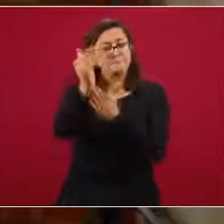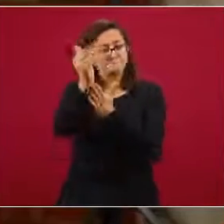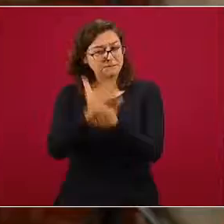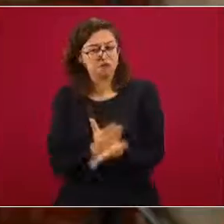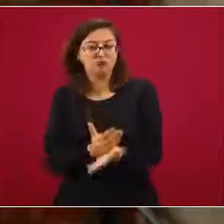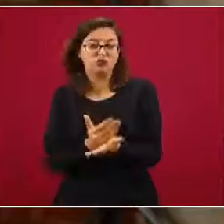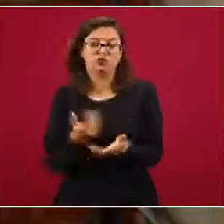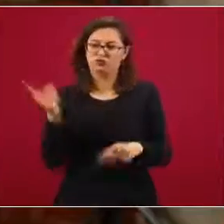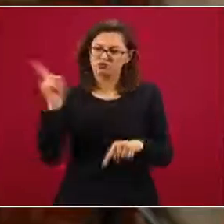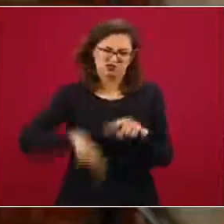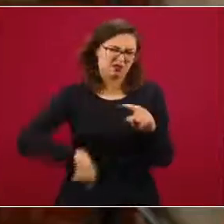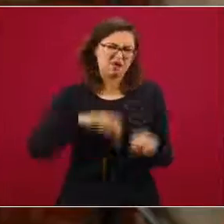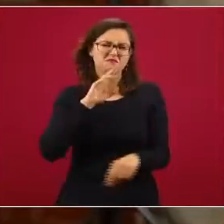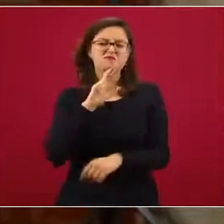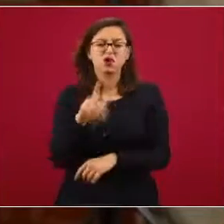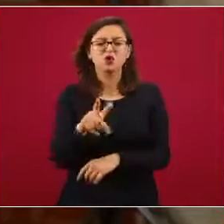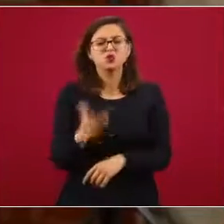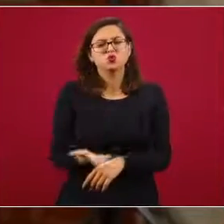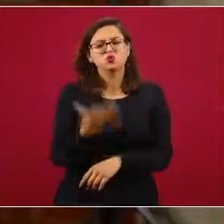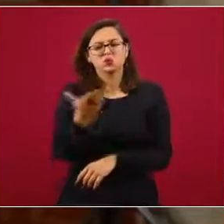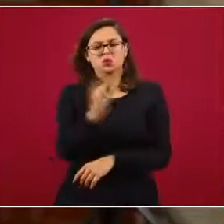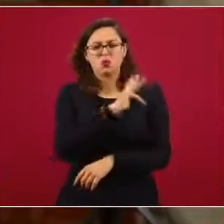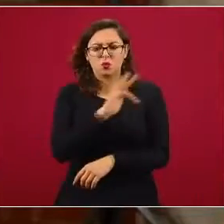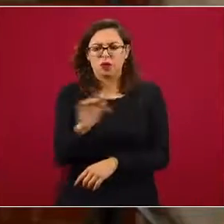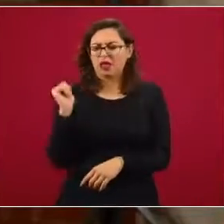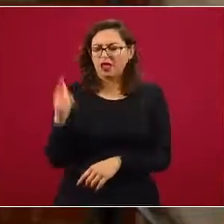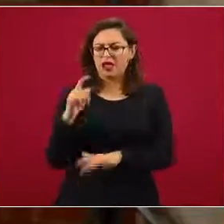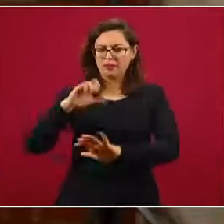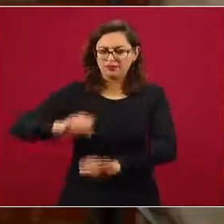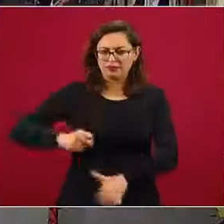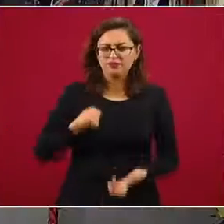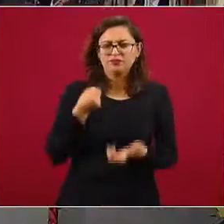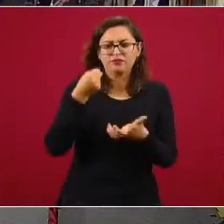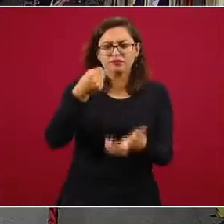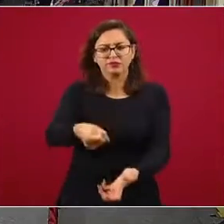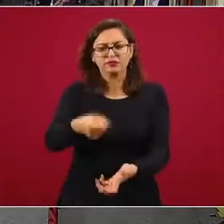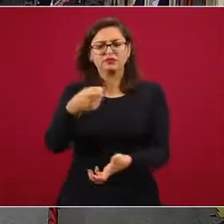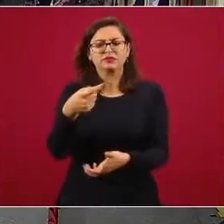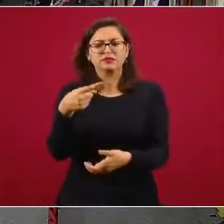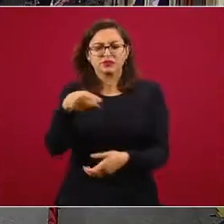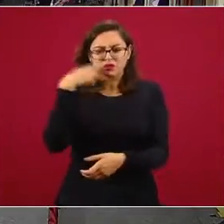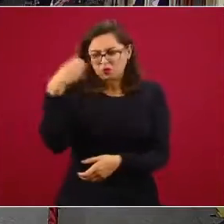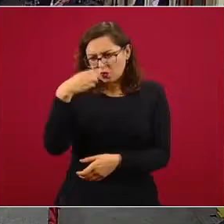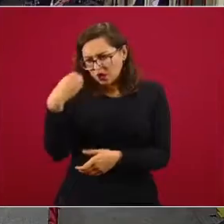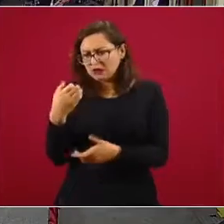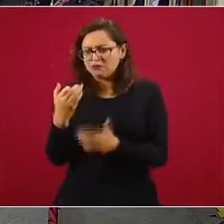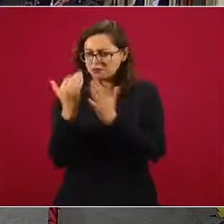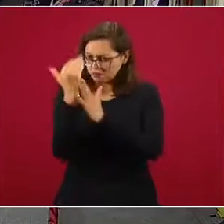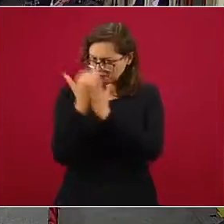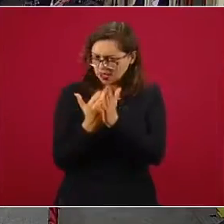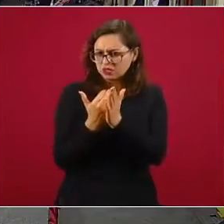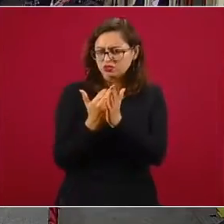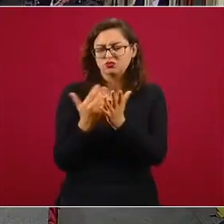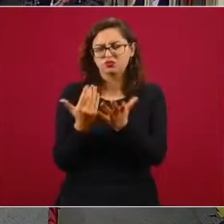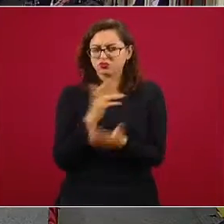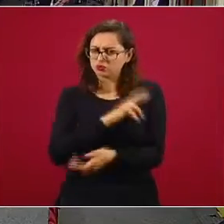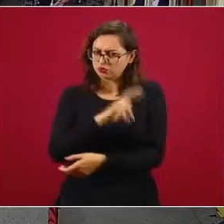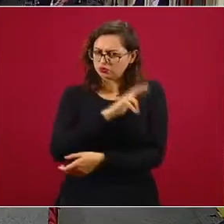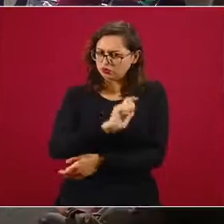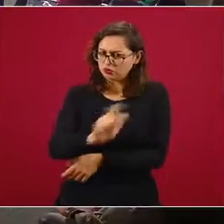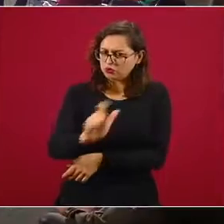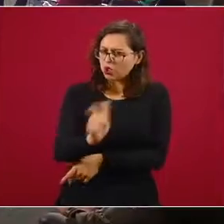qué no hasta eliminarlas. A lo mejor puede usted destinar recursos o revisar las partidas que se entregan a estas escuelas para que puedan disminuirse